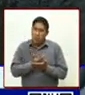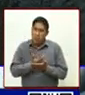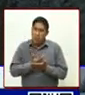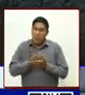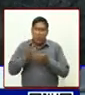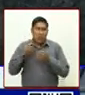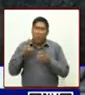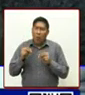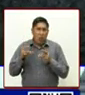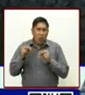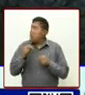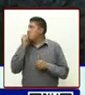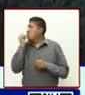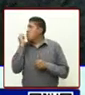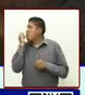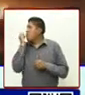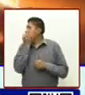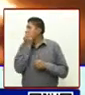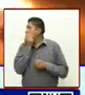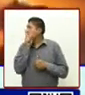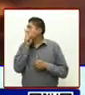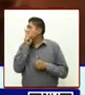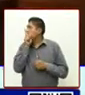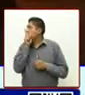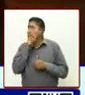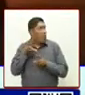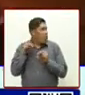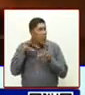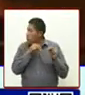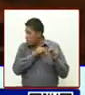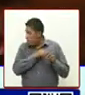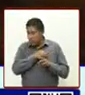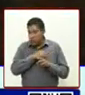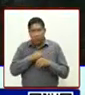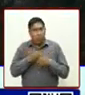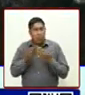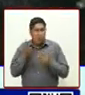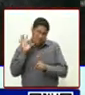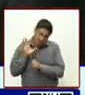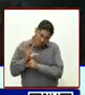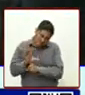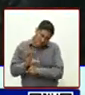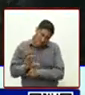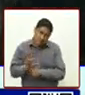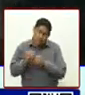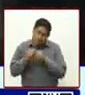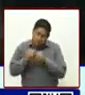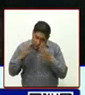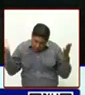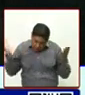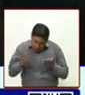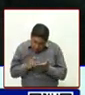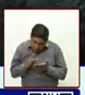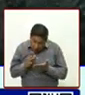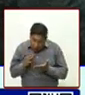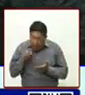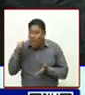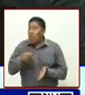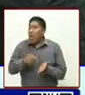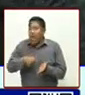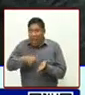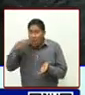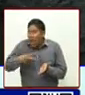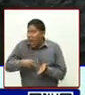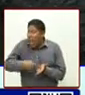sus contraseñas, no dejaban. No, que tiene que venir Ángelo, mi manager. Decían. Mencionaba ella